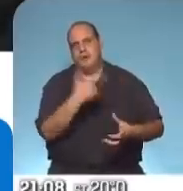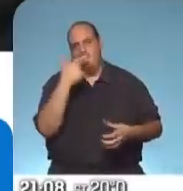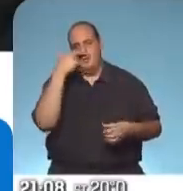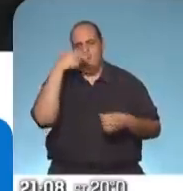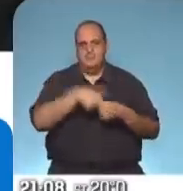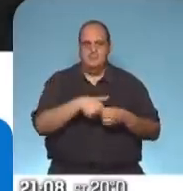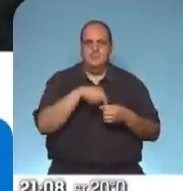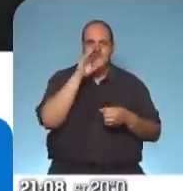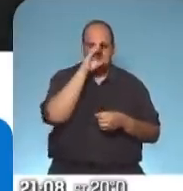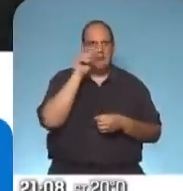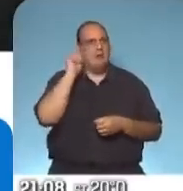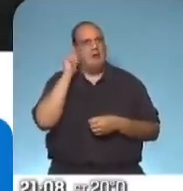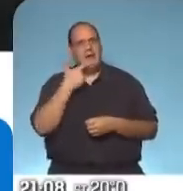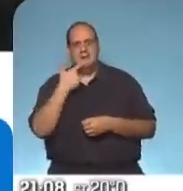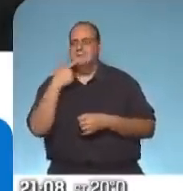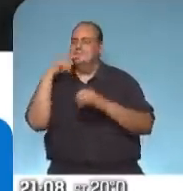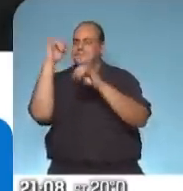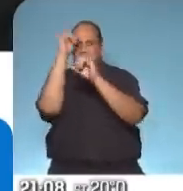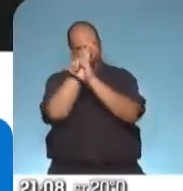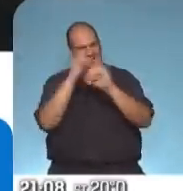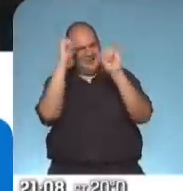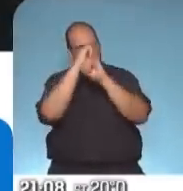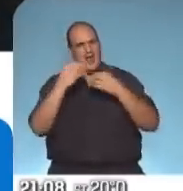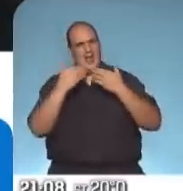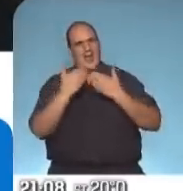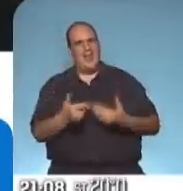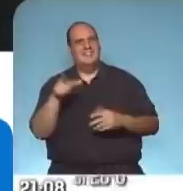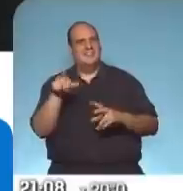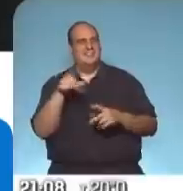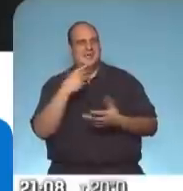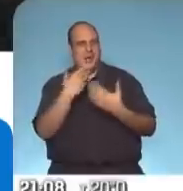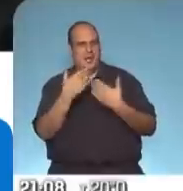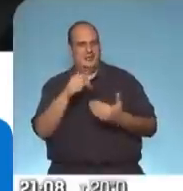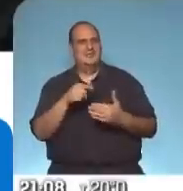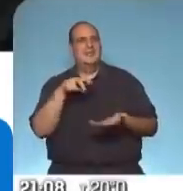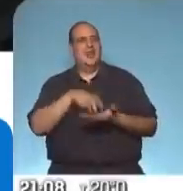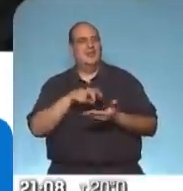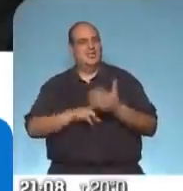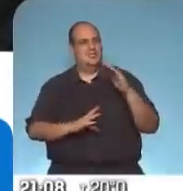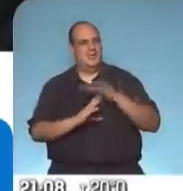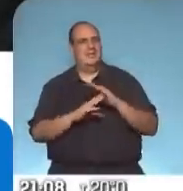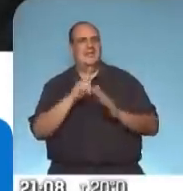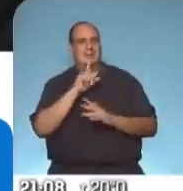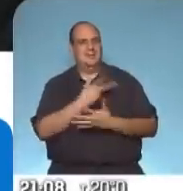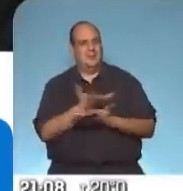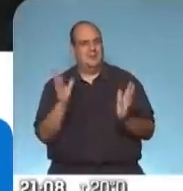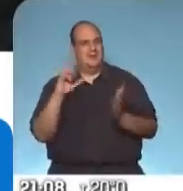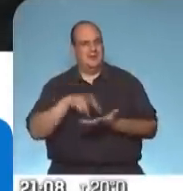petróleo y gas. Ingeniero, muchas gracias por estos minutos con la edición central de Televisión Pública Noticias. Cierro el móvil, Gabriel, desde